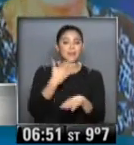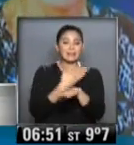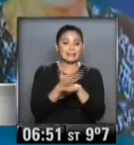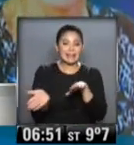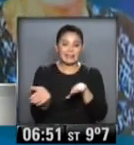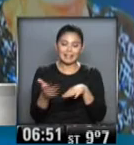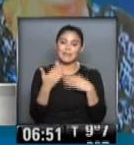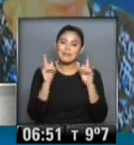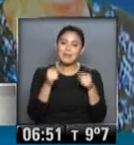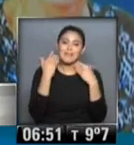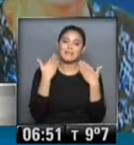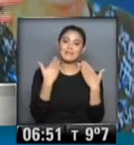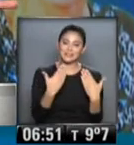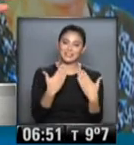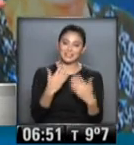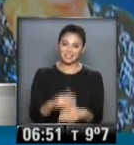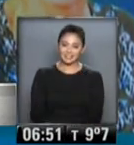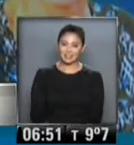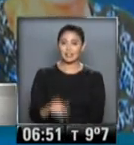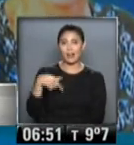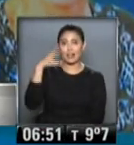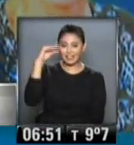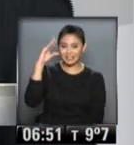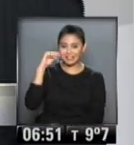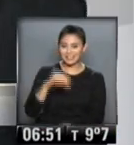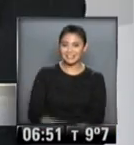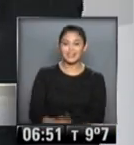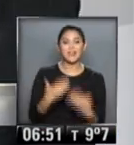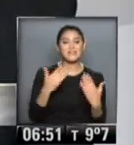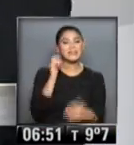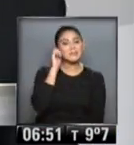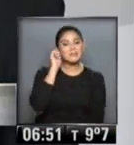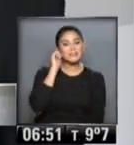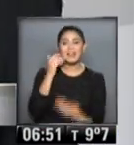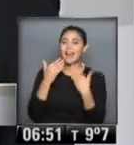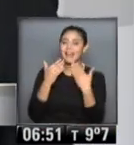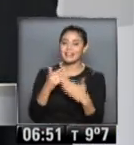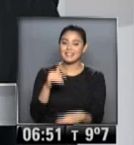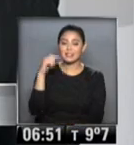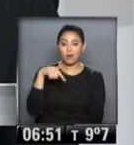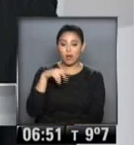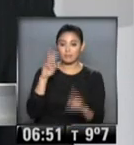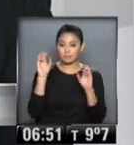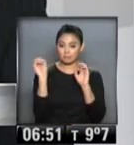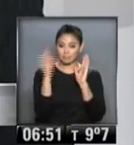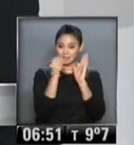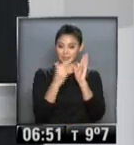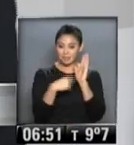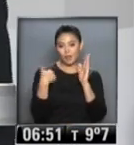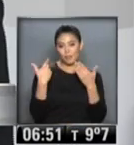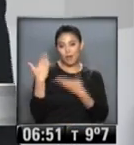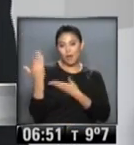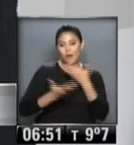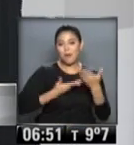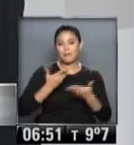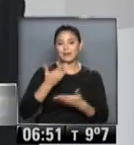domingo. Casi es domingo, 7 de noche todavía. Feliz cumpleaños, gracias, Nadia. Gracias, Roberto. Bueno, tenemos mensajitos para compartir.